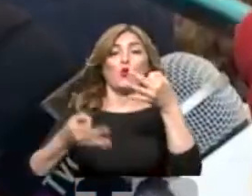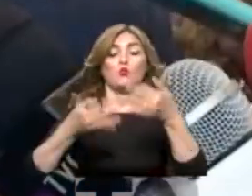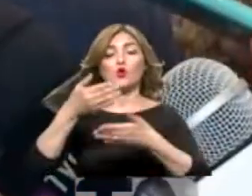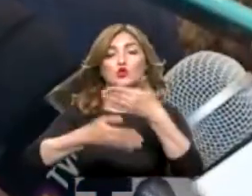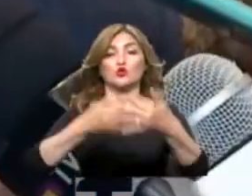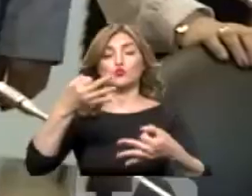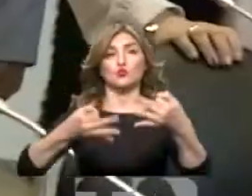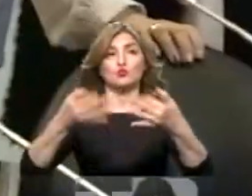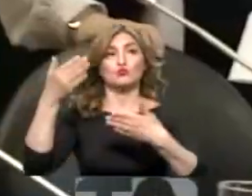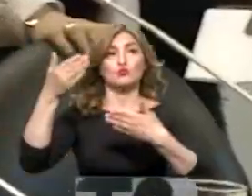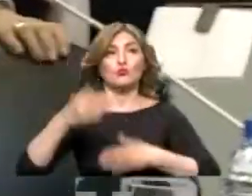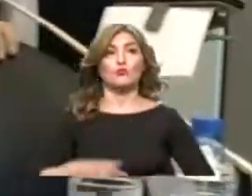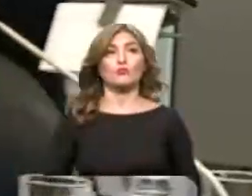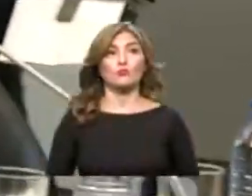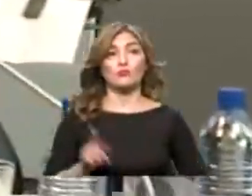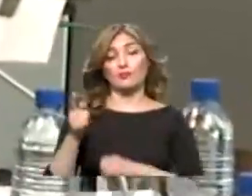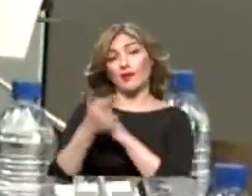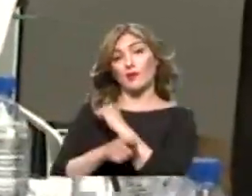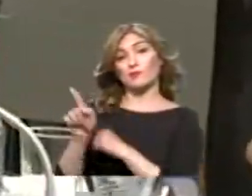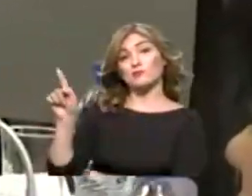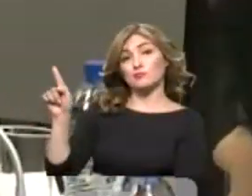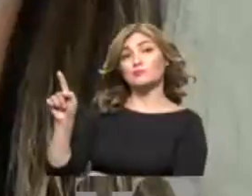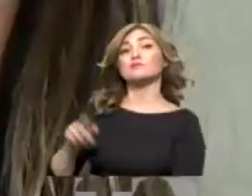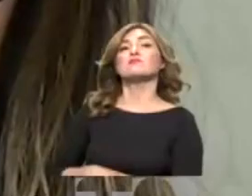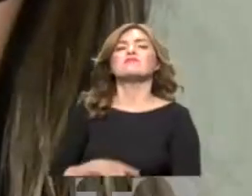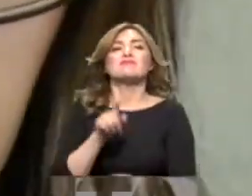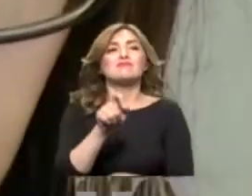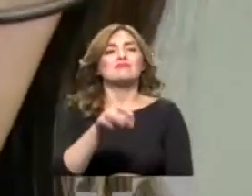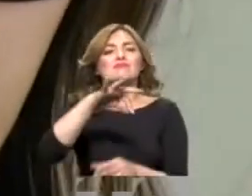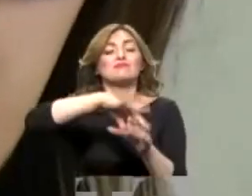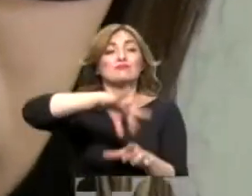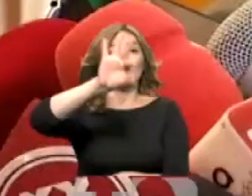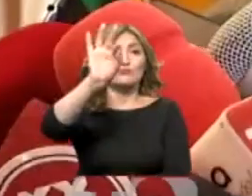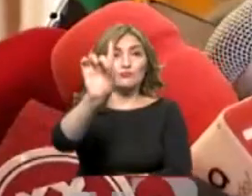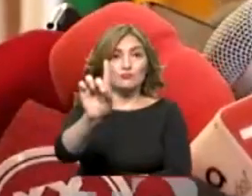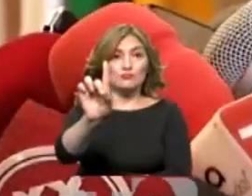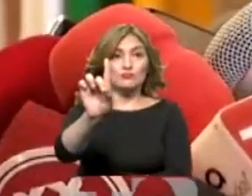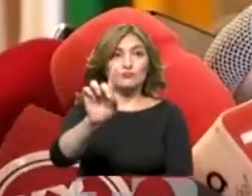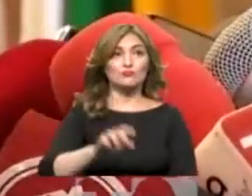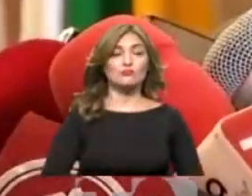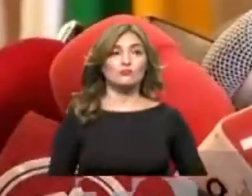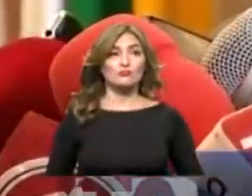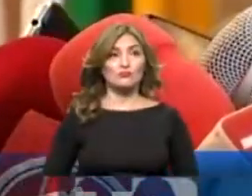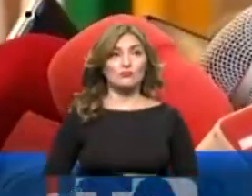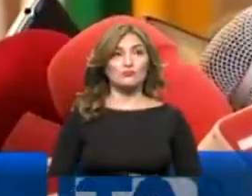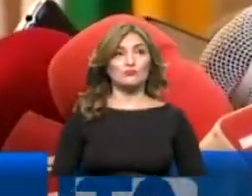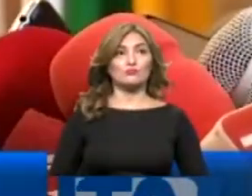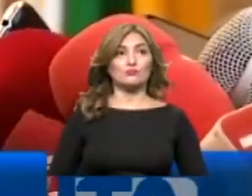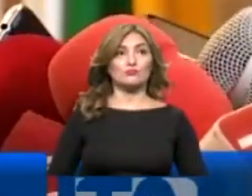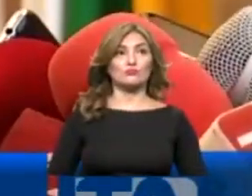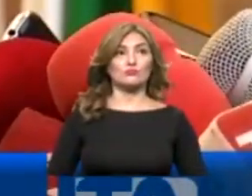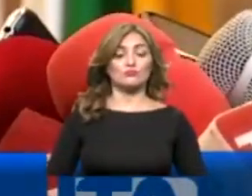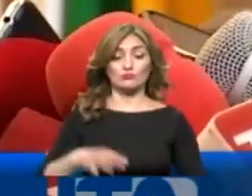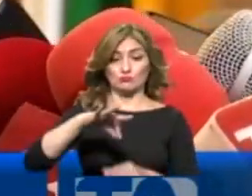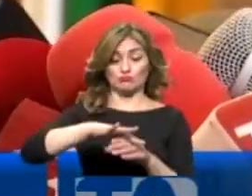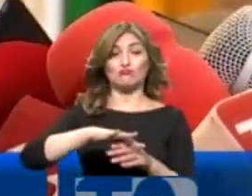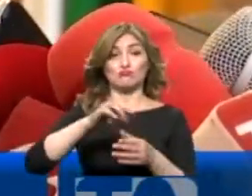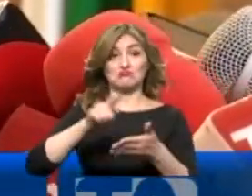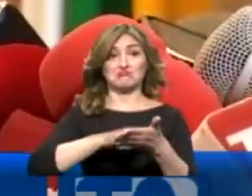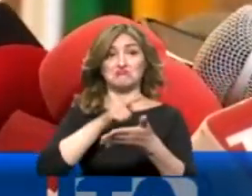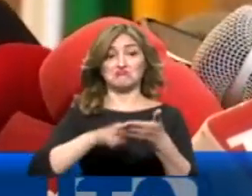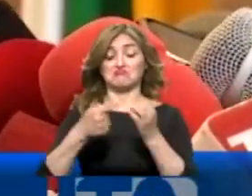proceso y censurarla. Para censurar a Espinosa se requieren de 91 votos. En este momento hay los votos para la censura, pero como le